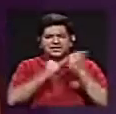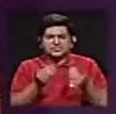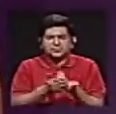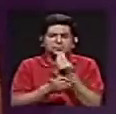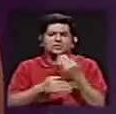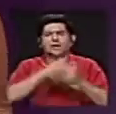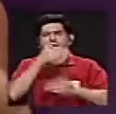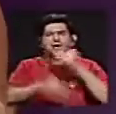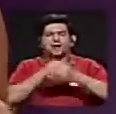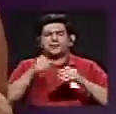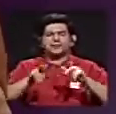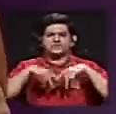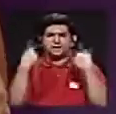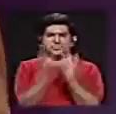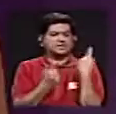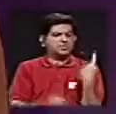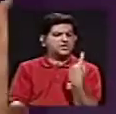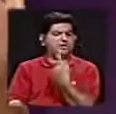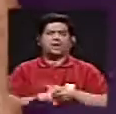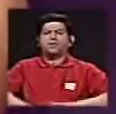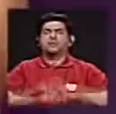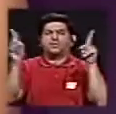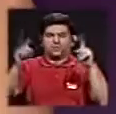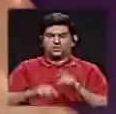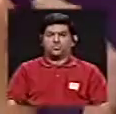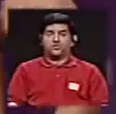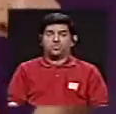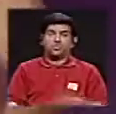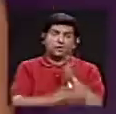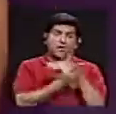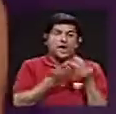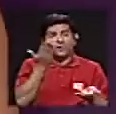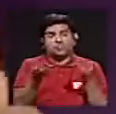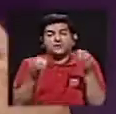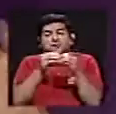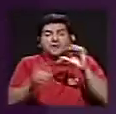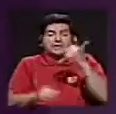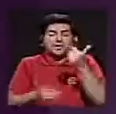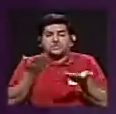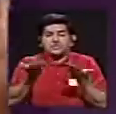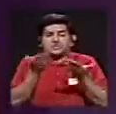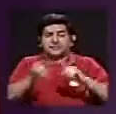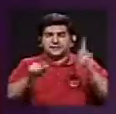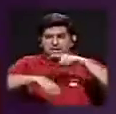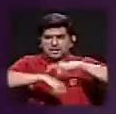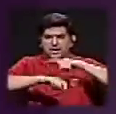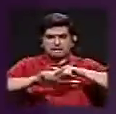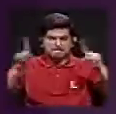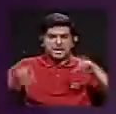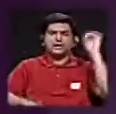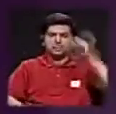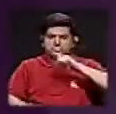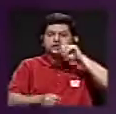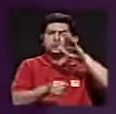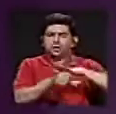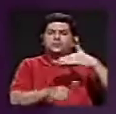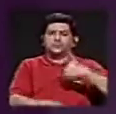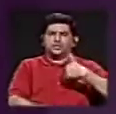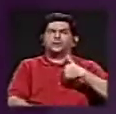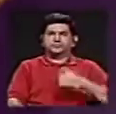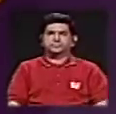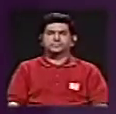diferente verdad entonces decidí unos estuvieron más que otros en diferentes momentos pero siempre estuvieron comprometidos y